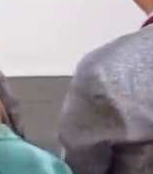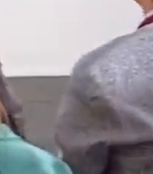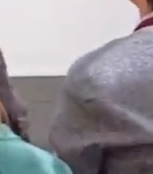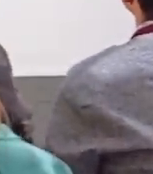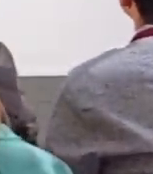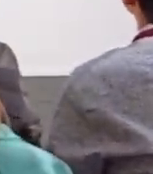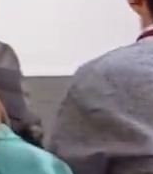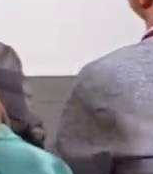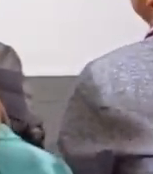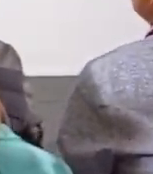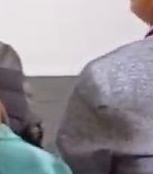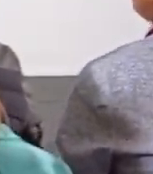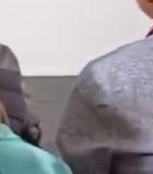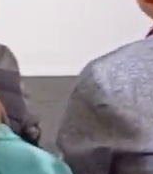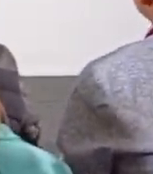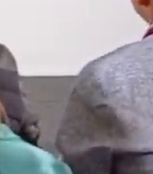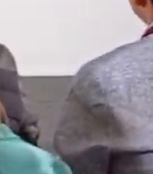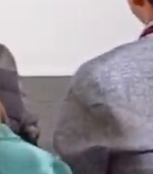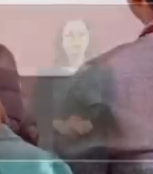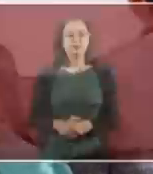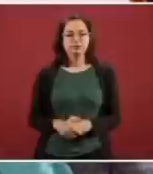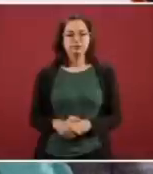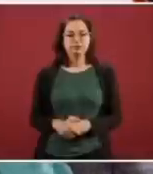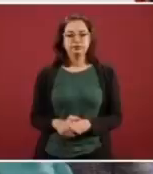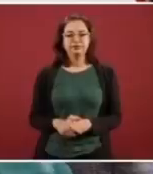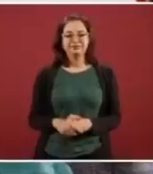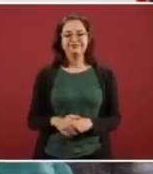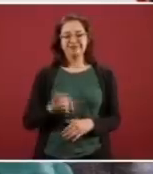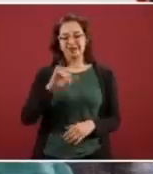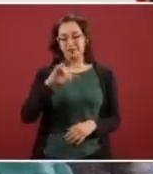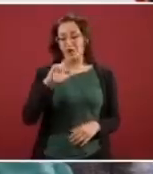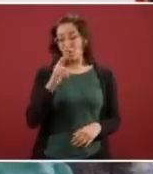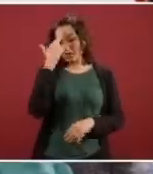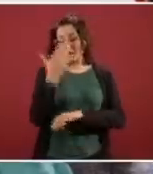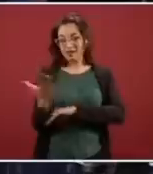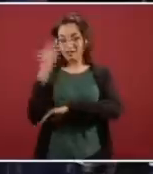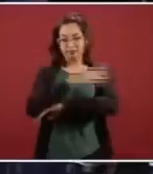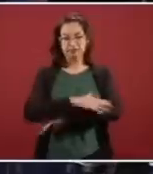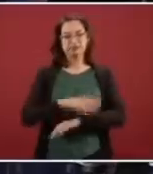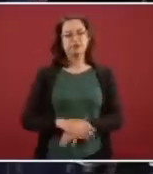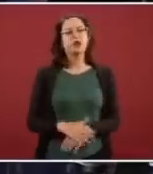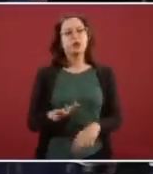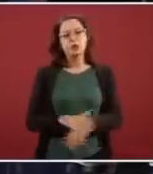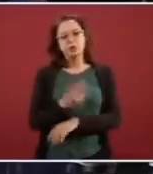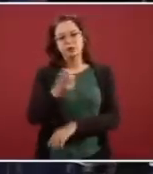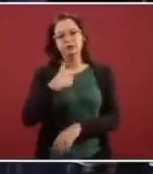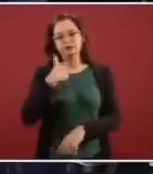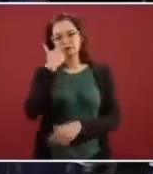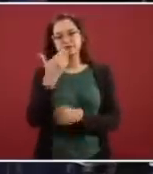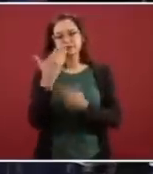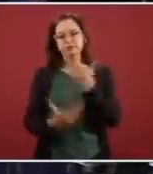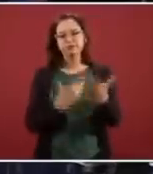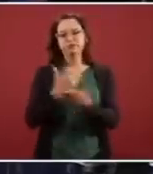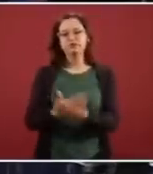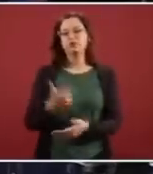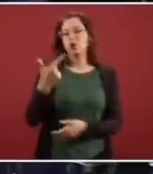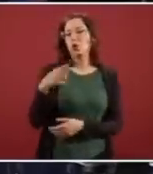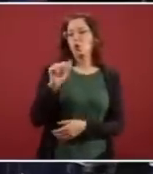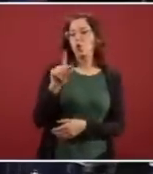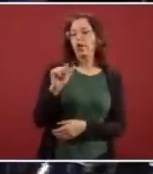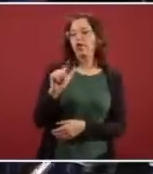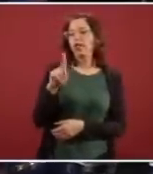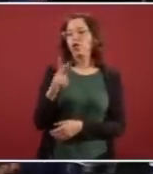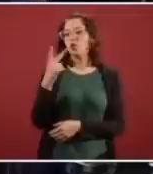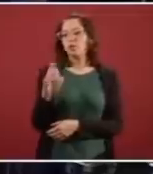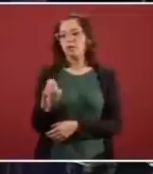Sí, precisamente, presidente, permítame plantearle concreto. Guadalupe Vallarta, la hermana